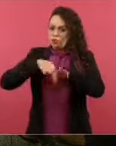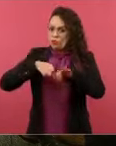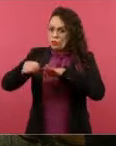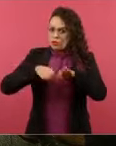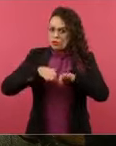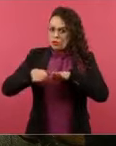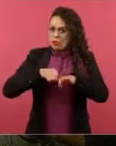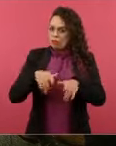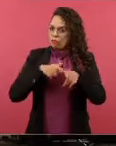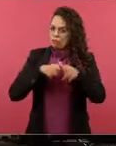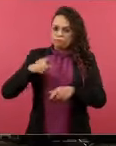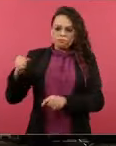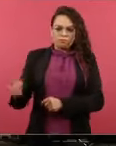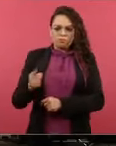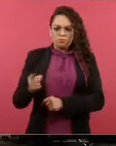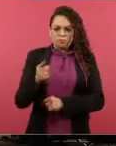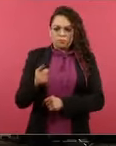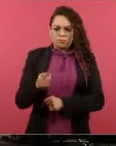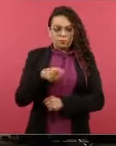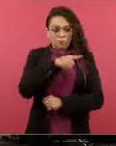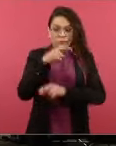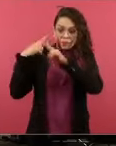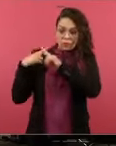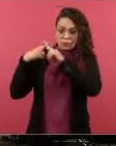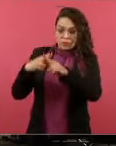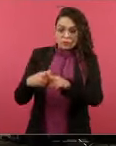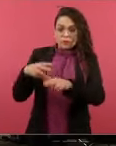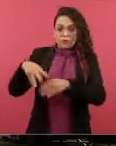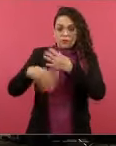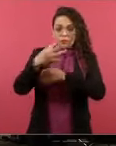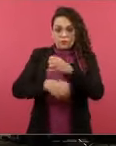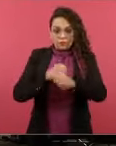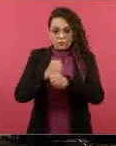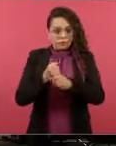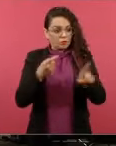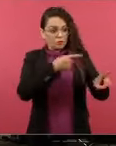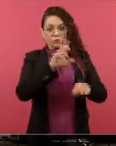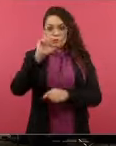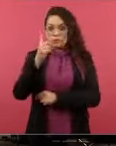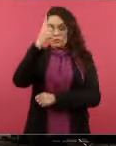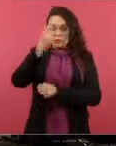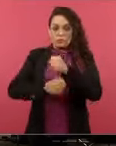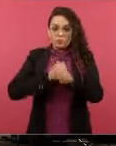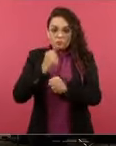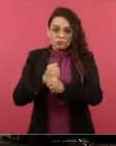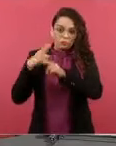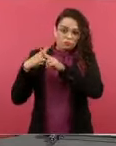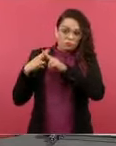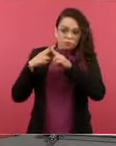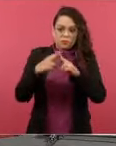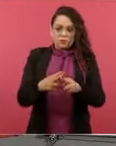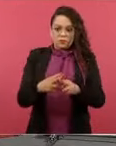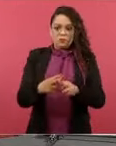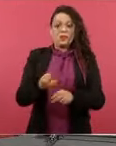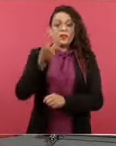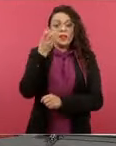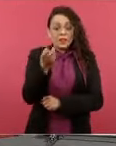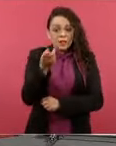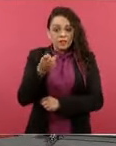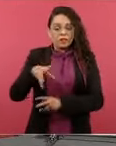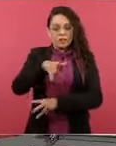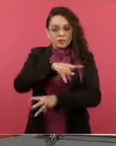La maestra tiene cerca de 14 años dando clases, la maestra tiene 31 años frente a grupo. O sea, es recuperar la